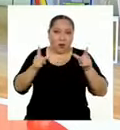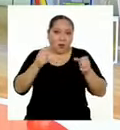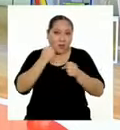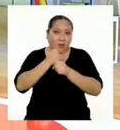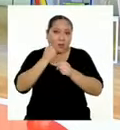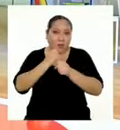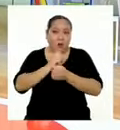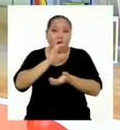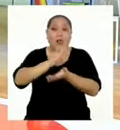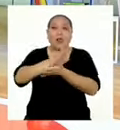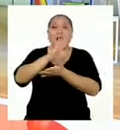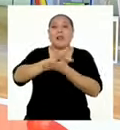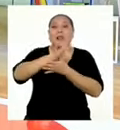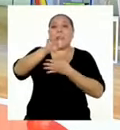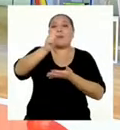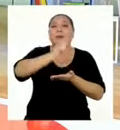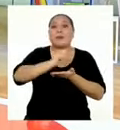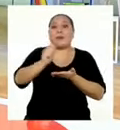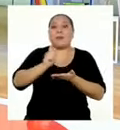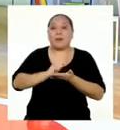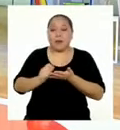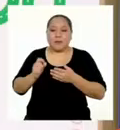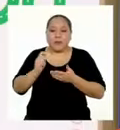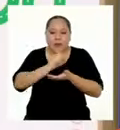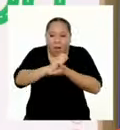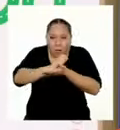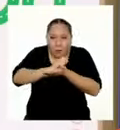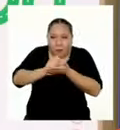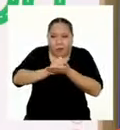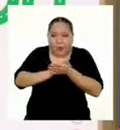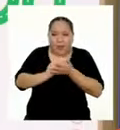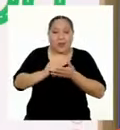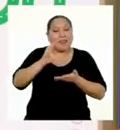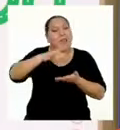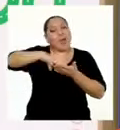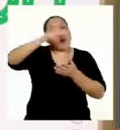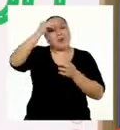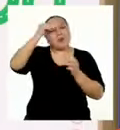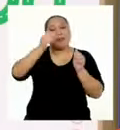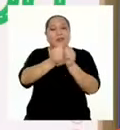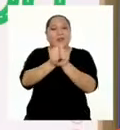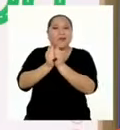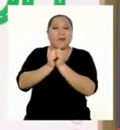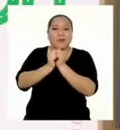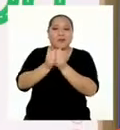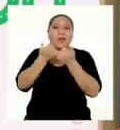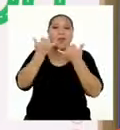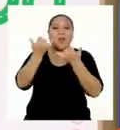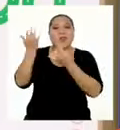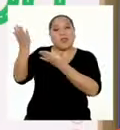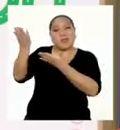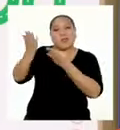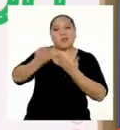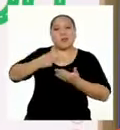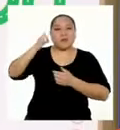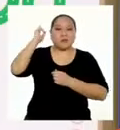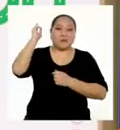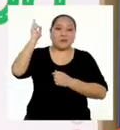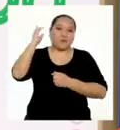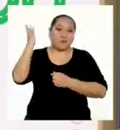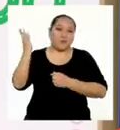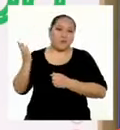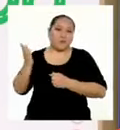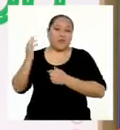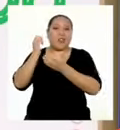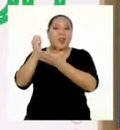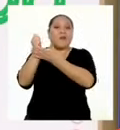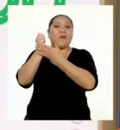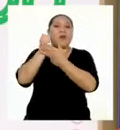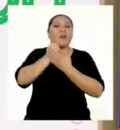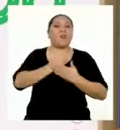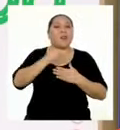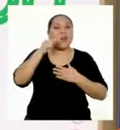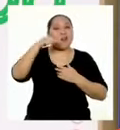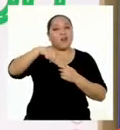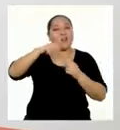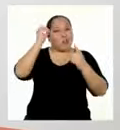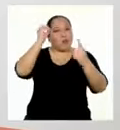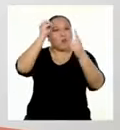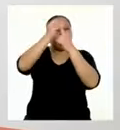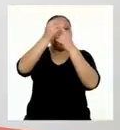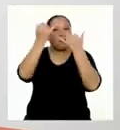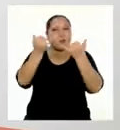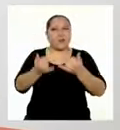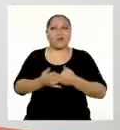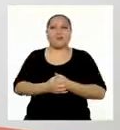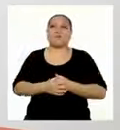tomar notas y empezar a aprender juntos. Y ahora sí, démosle la bienvenida a la profesora, que nos va a ayudar con el reto de